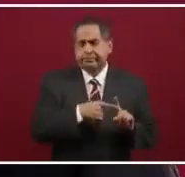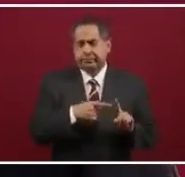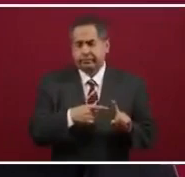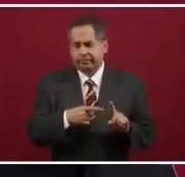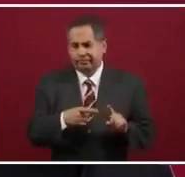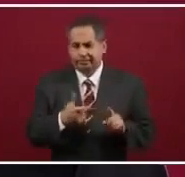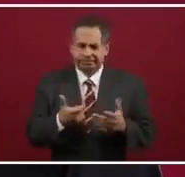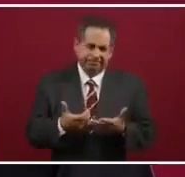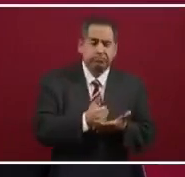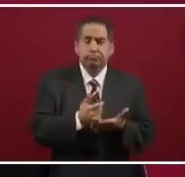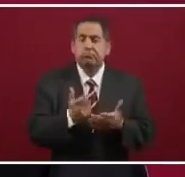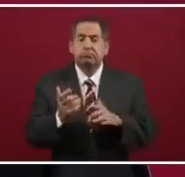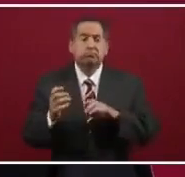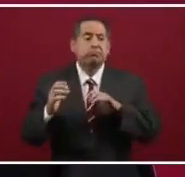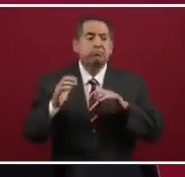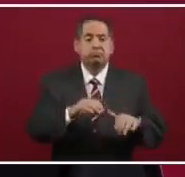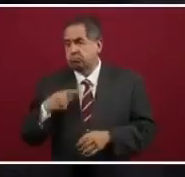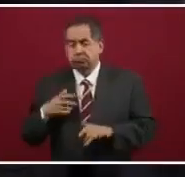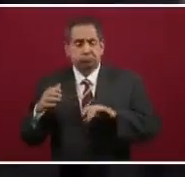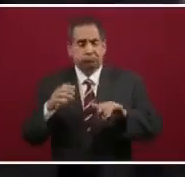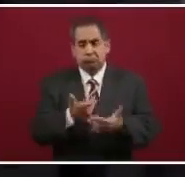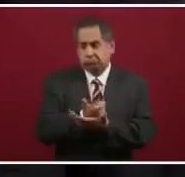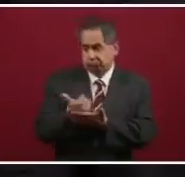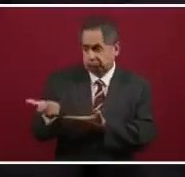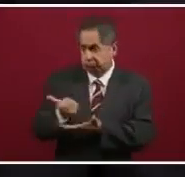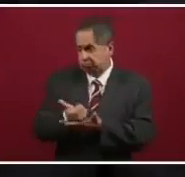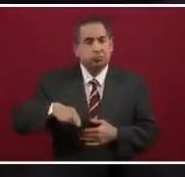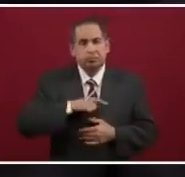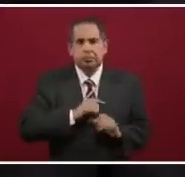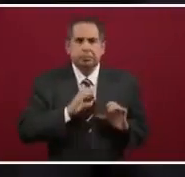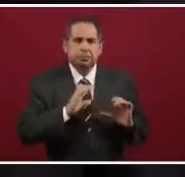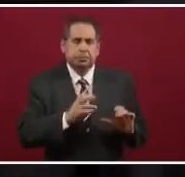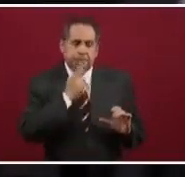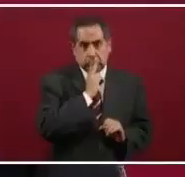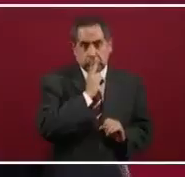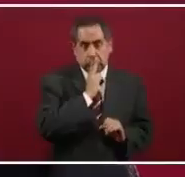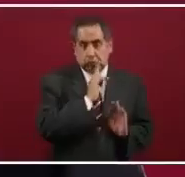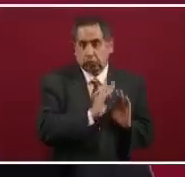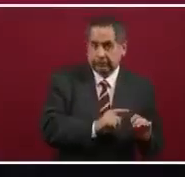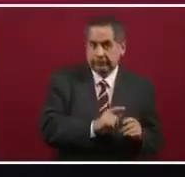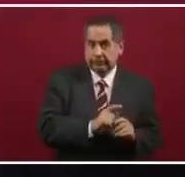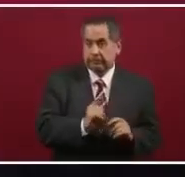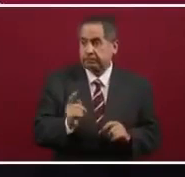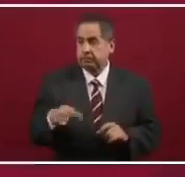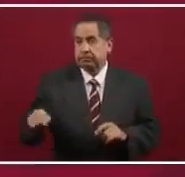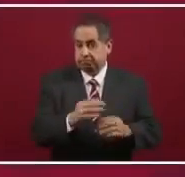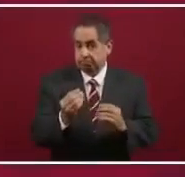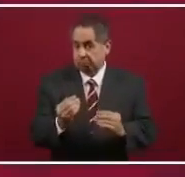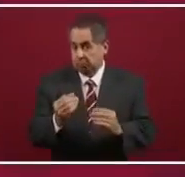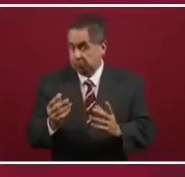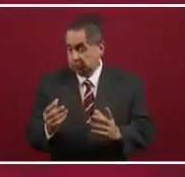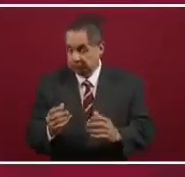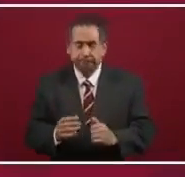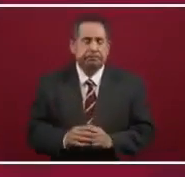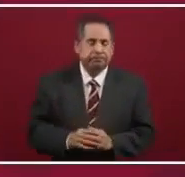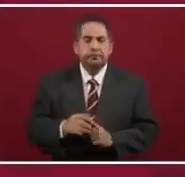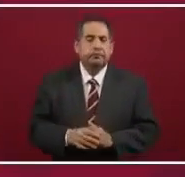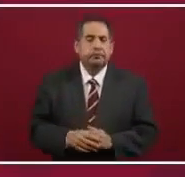genera muchísimos empleos y bien pagados. Y nosotros tenemos que cuidar esas plantas. Incluso